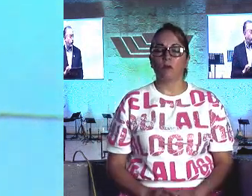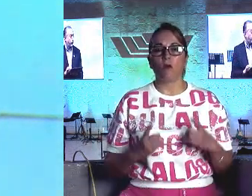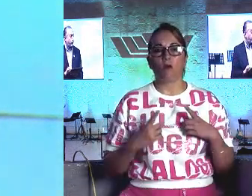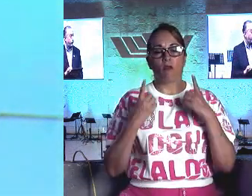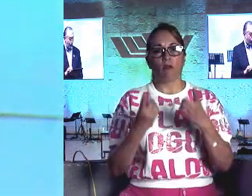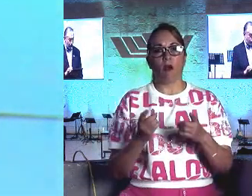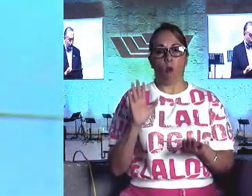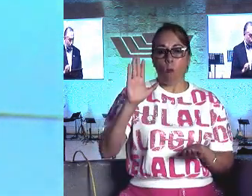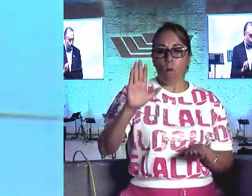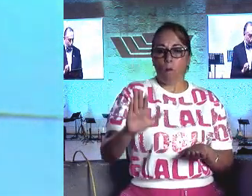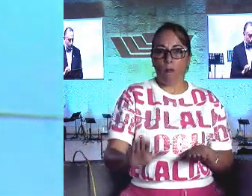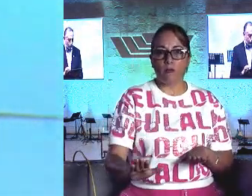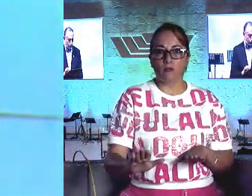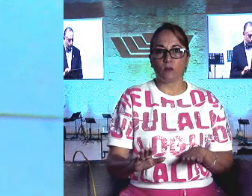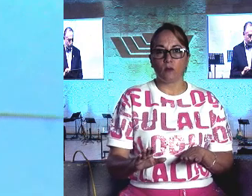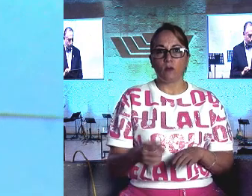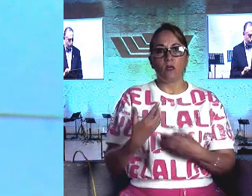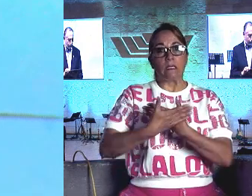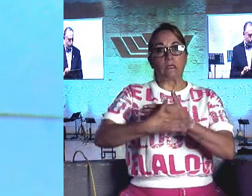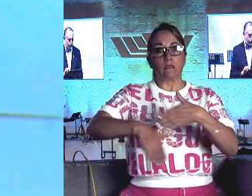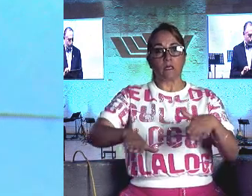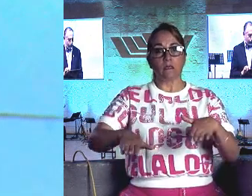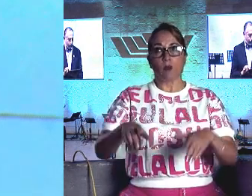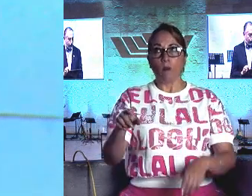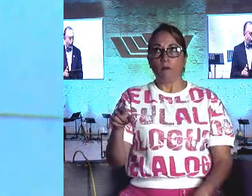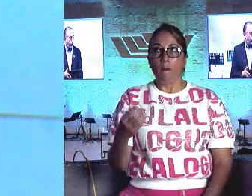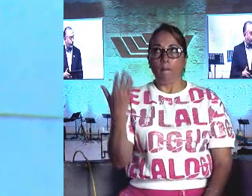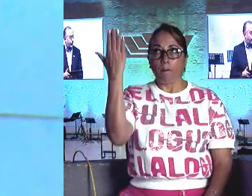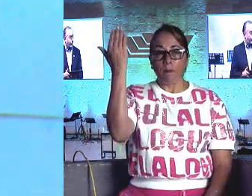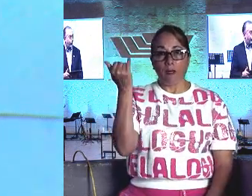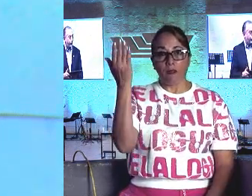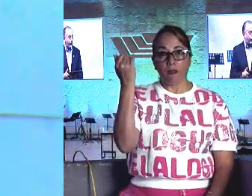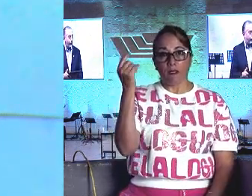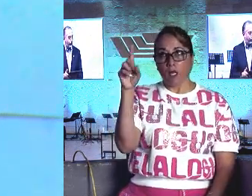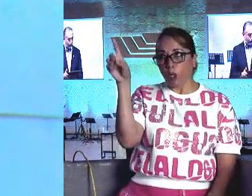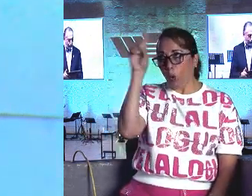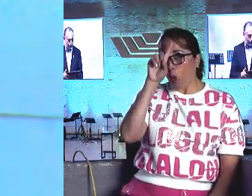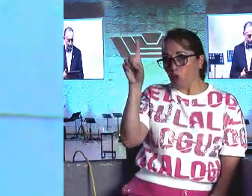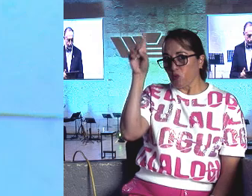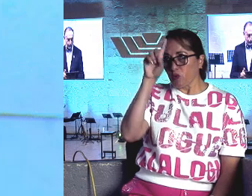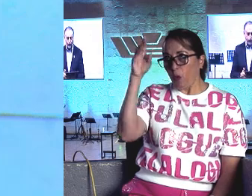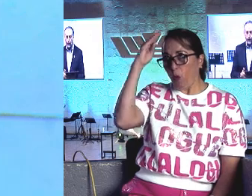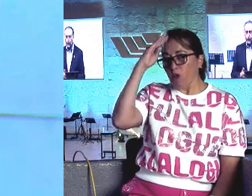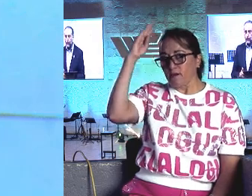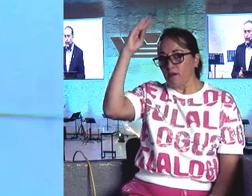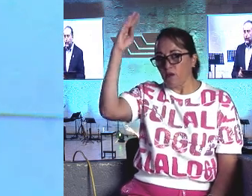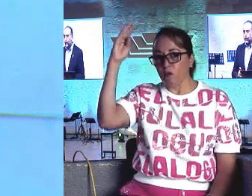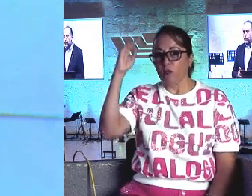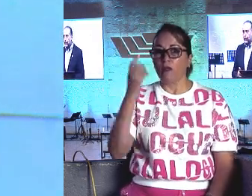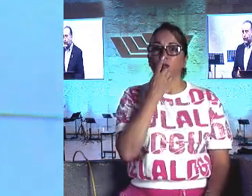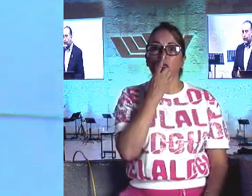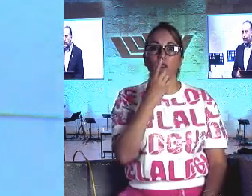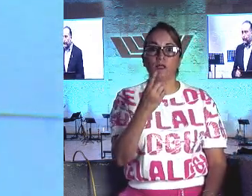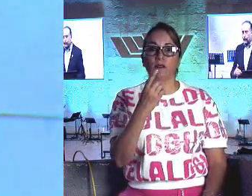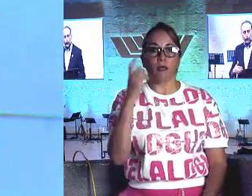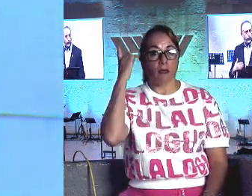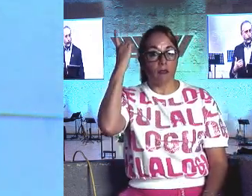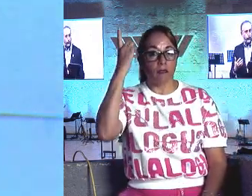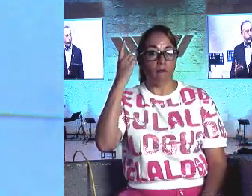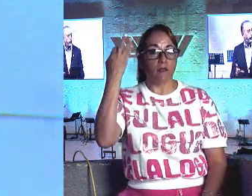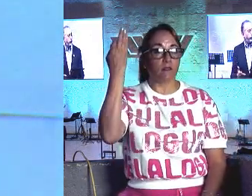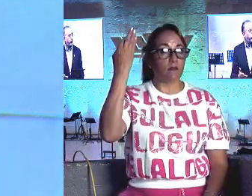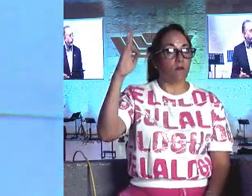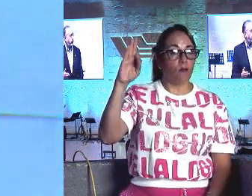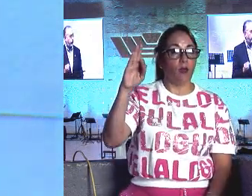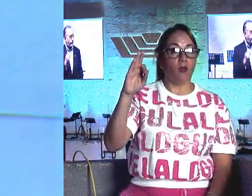una de sus grandes virtudes. Así que David regresa a Israel y sigue siendo perseguido